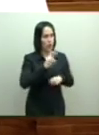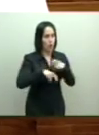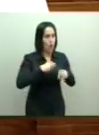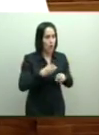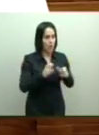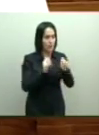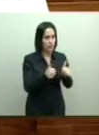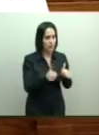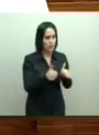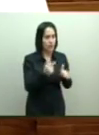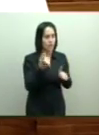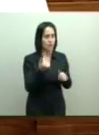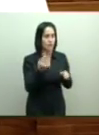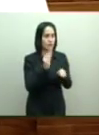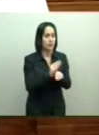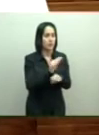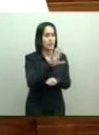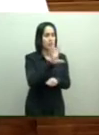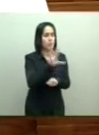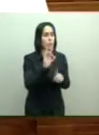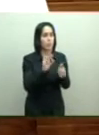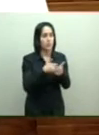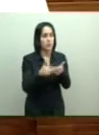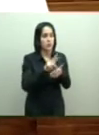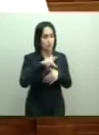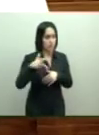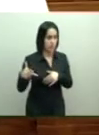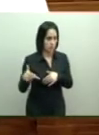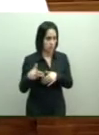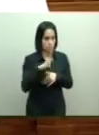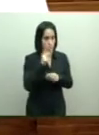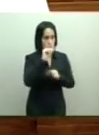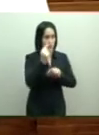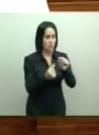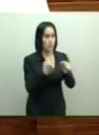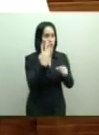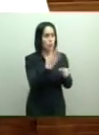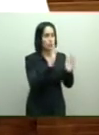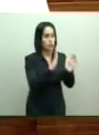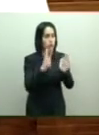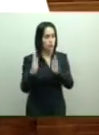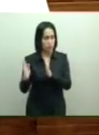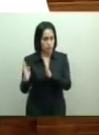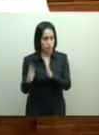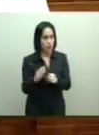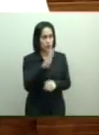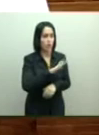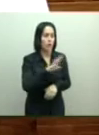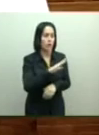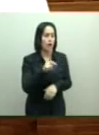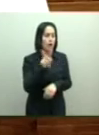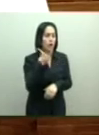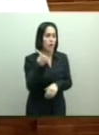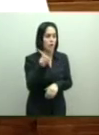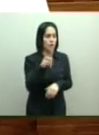550 millones de euros según presupuestos de licitación de los cuatro tramos en ejecución. En la parte oriental están en